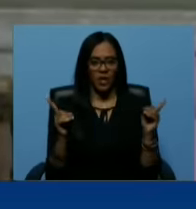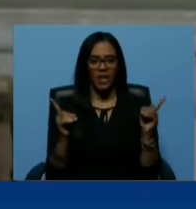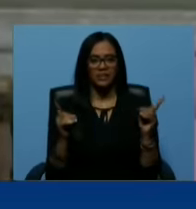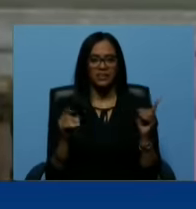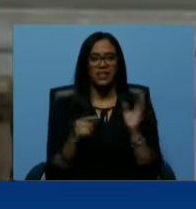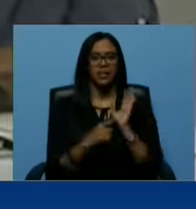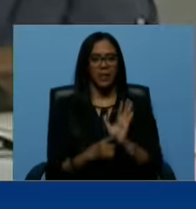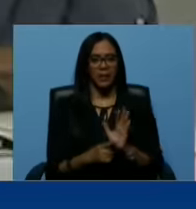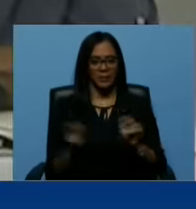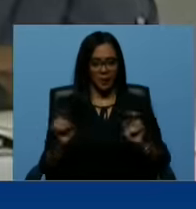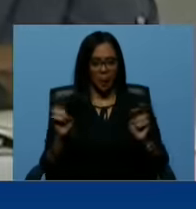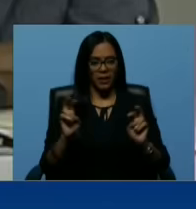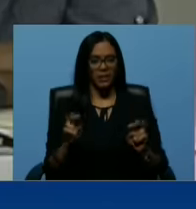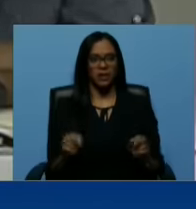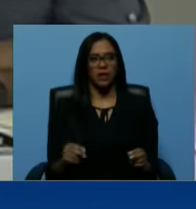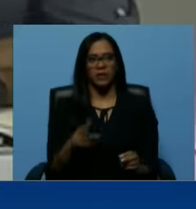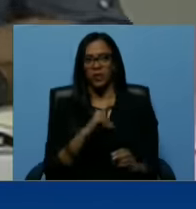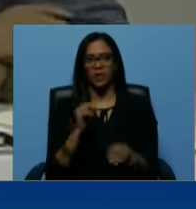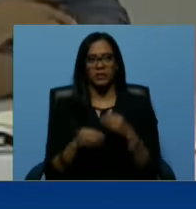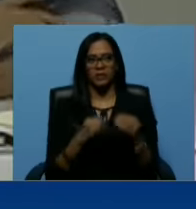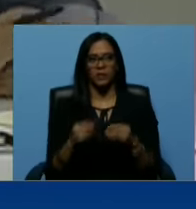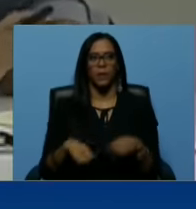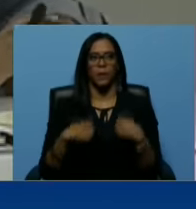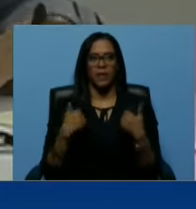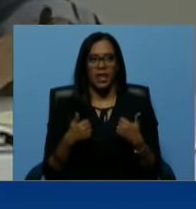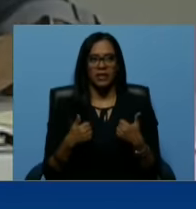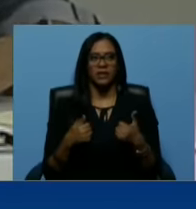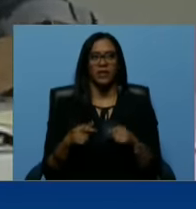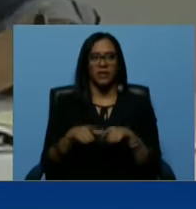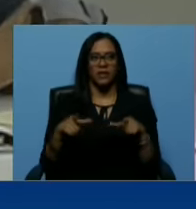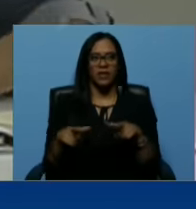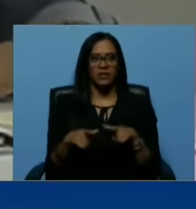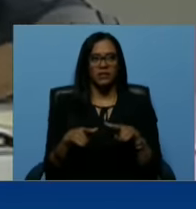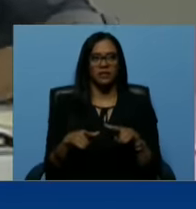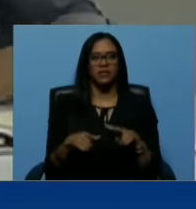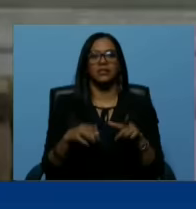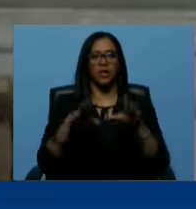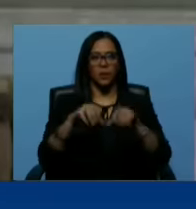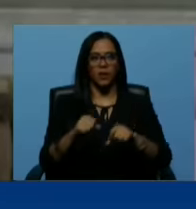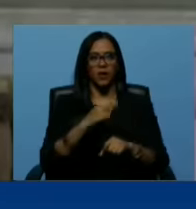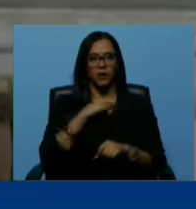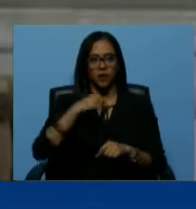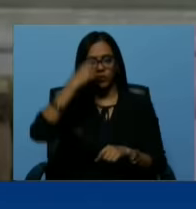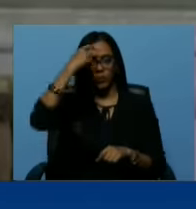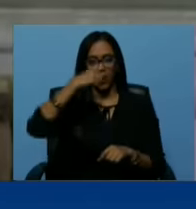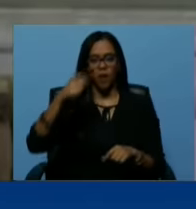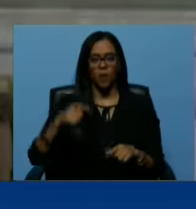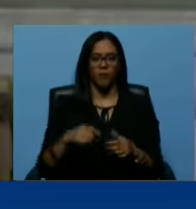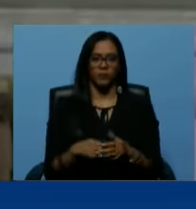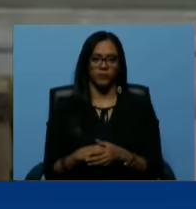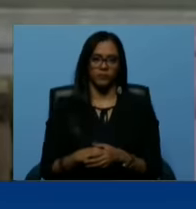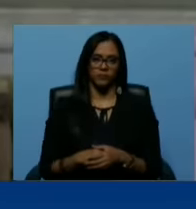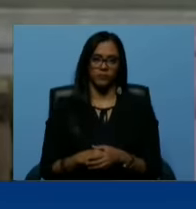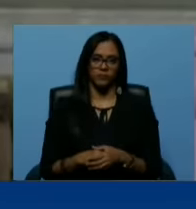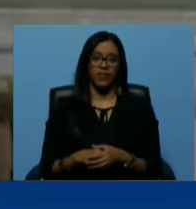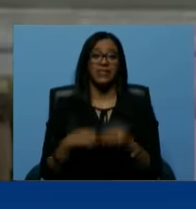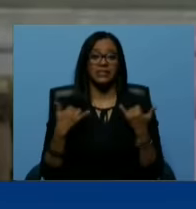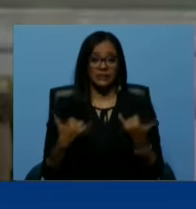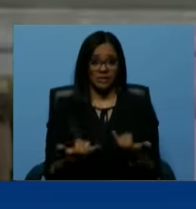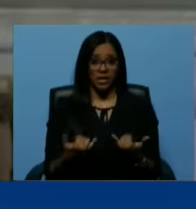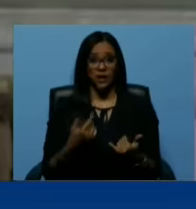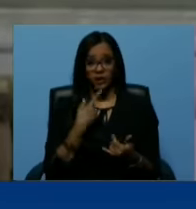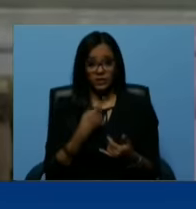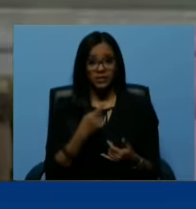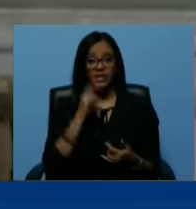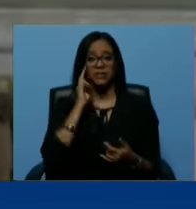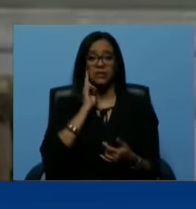entre comillas, no ha sido más que un artificio a través del cual se ha dominado a nuestros pueblos. Ya lo señalaba el